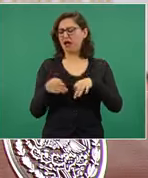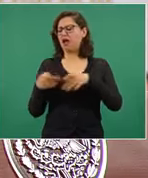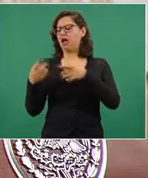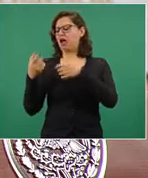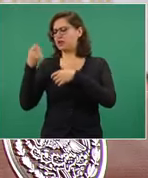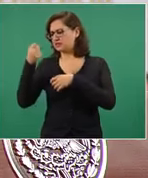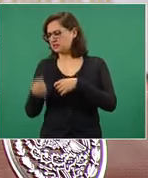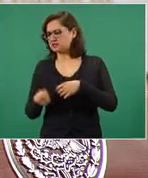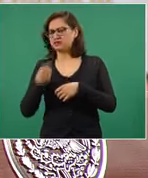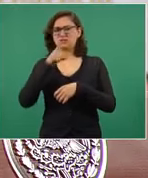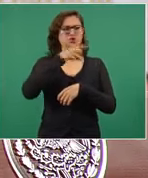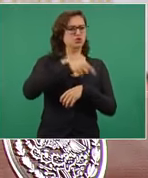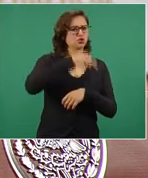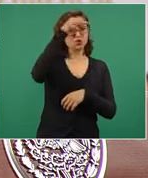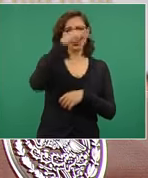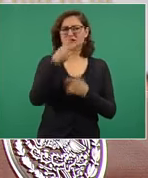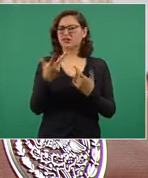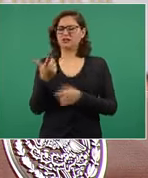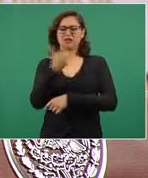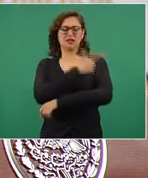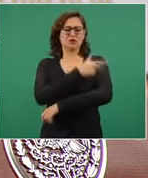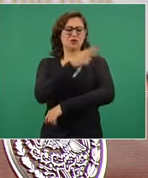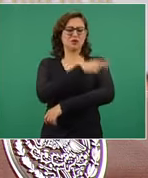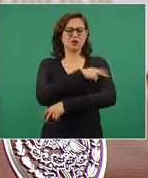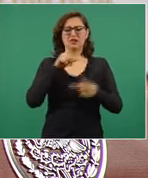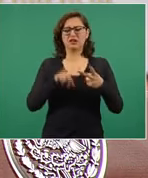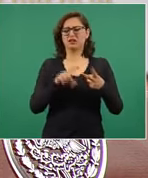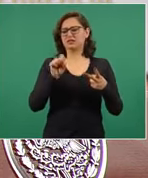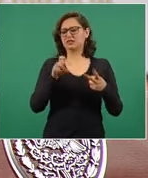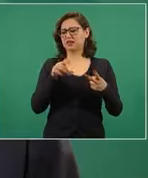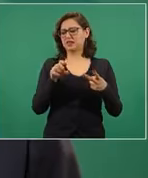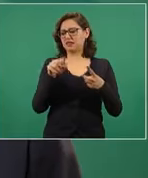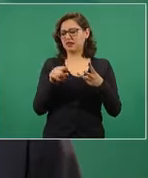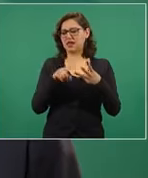hace la Secretaría de la Defensa, la Guardia Nacional, Marina, pero